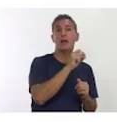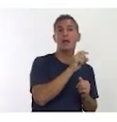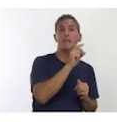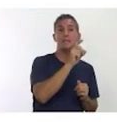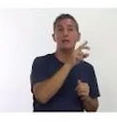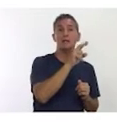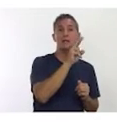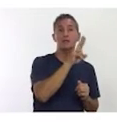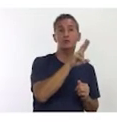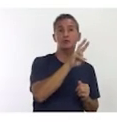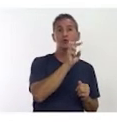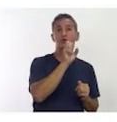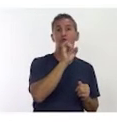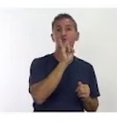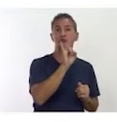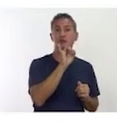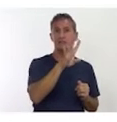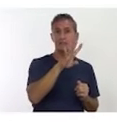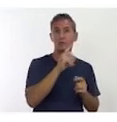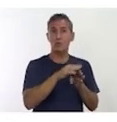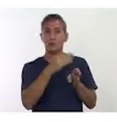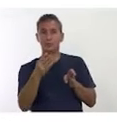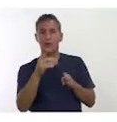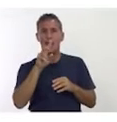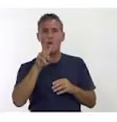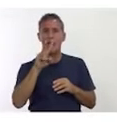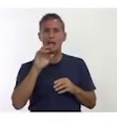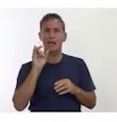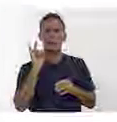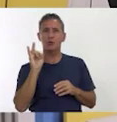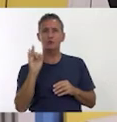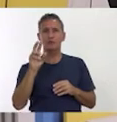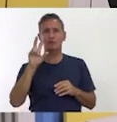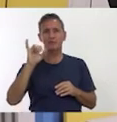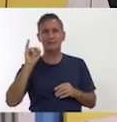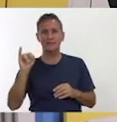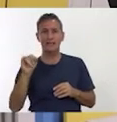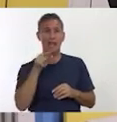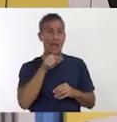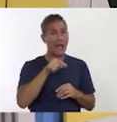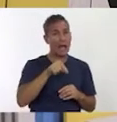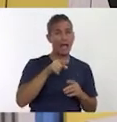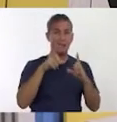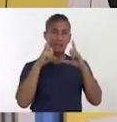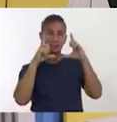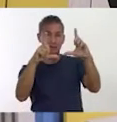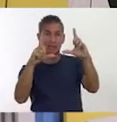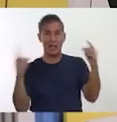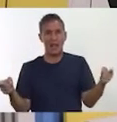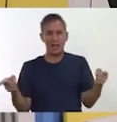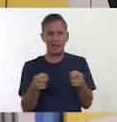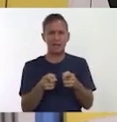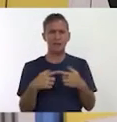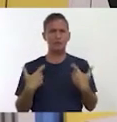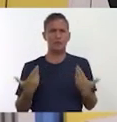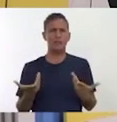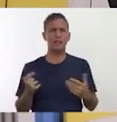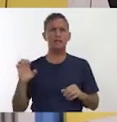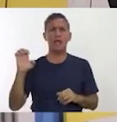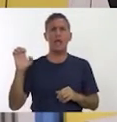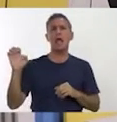página 274 a la 276. Aquí en la diapositiva le hacemos un pequeño